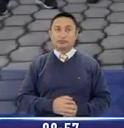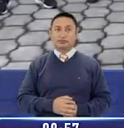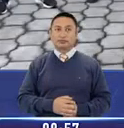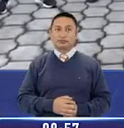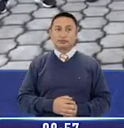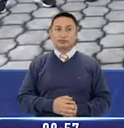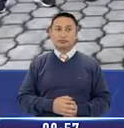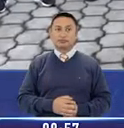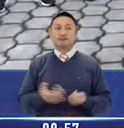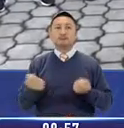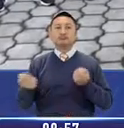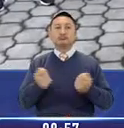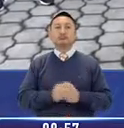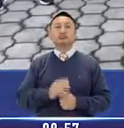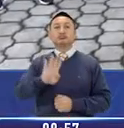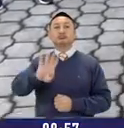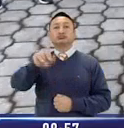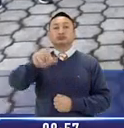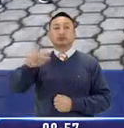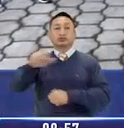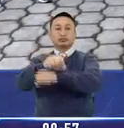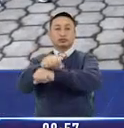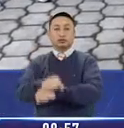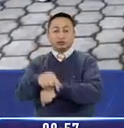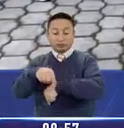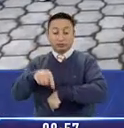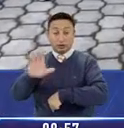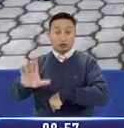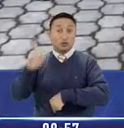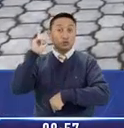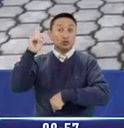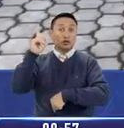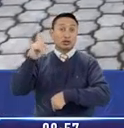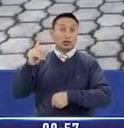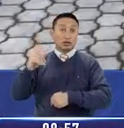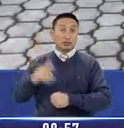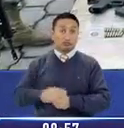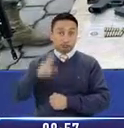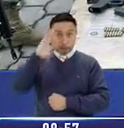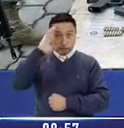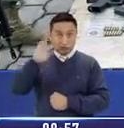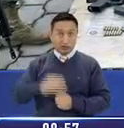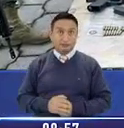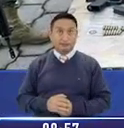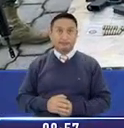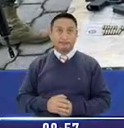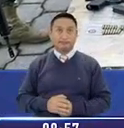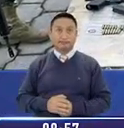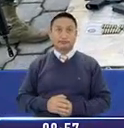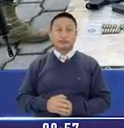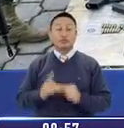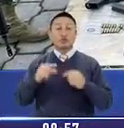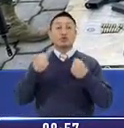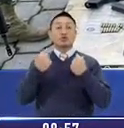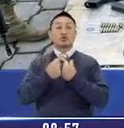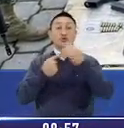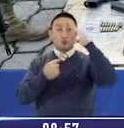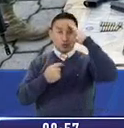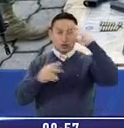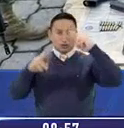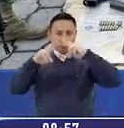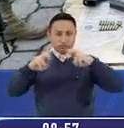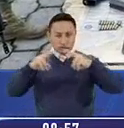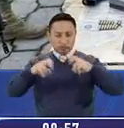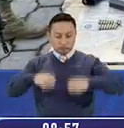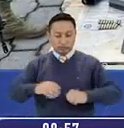El operativo dejó 4 detenidos, entre ellos un blanco de alto valor para la fuerza pública. Agentes de los ejes investigativos de inteligencia no